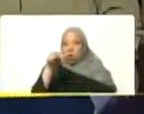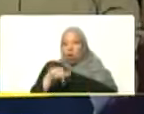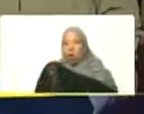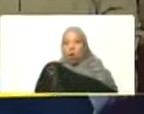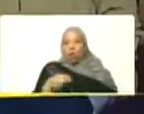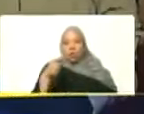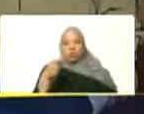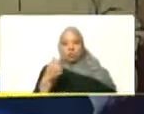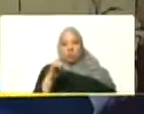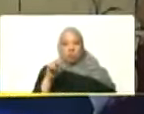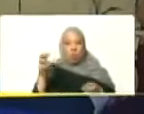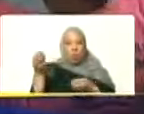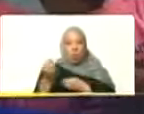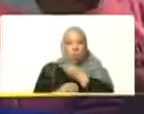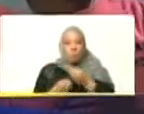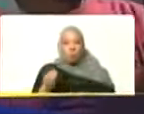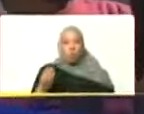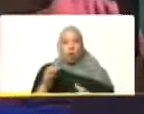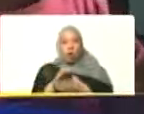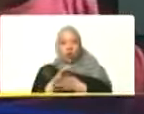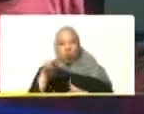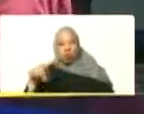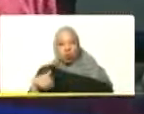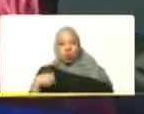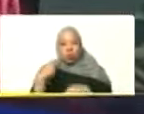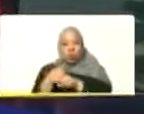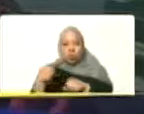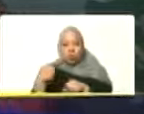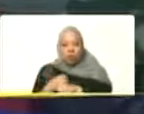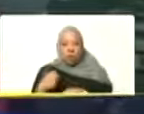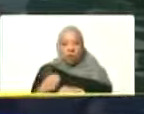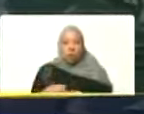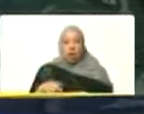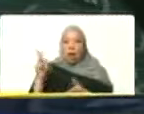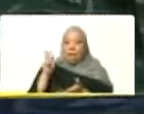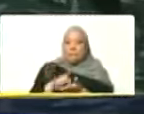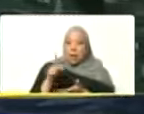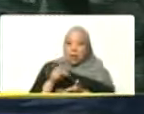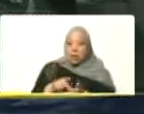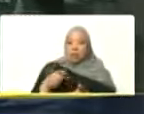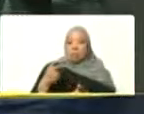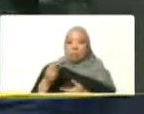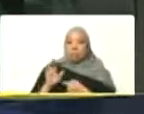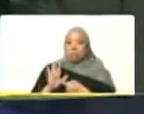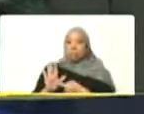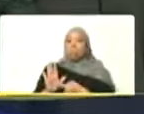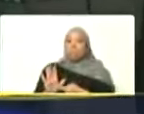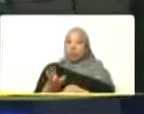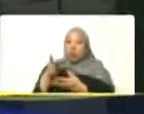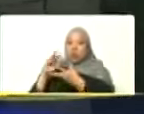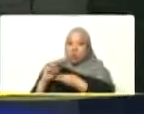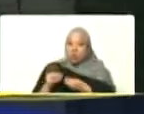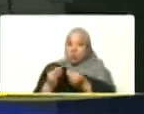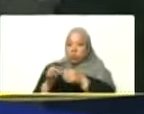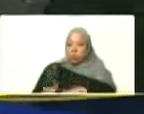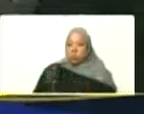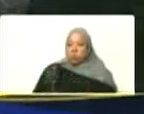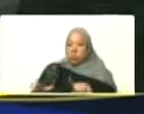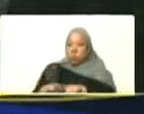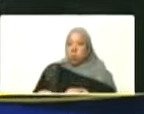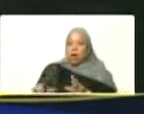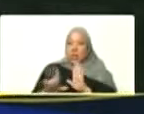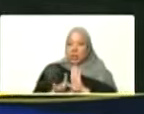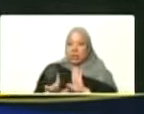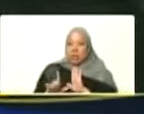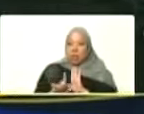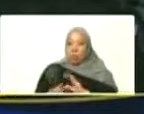ver cómo mis compañeros estaban participando de estas grandes brigadas, arreglando los espacios del liceo.